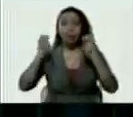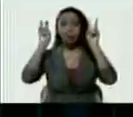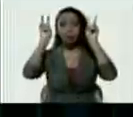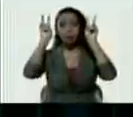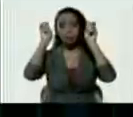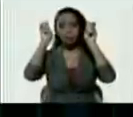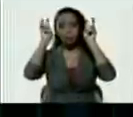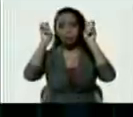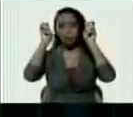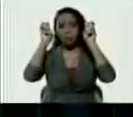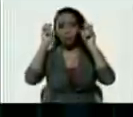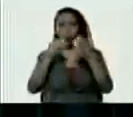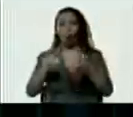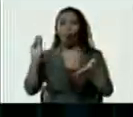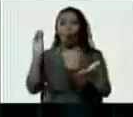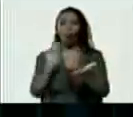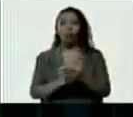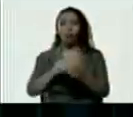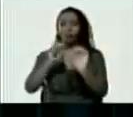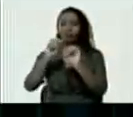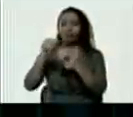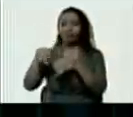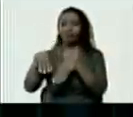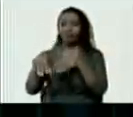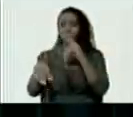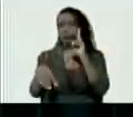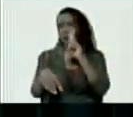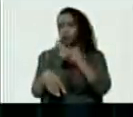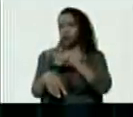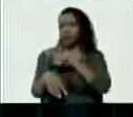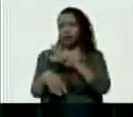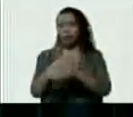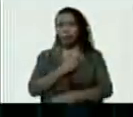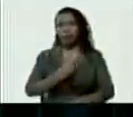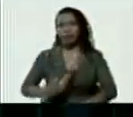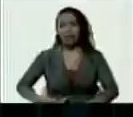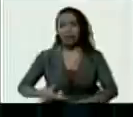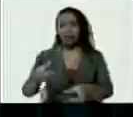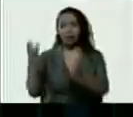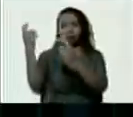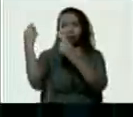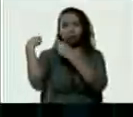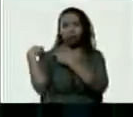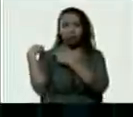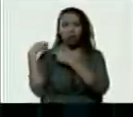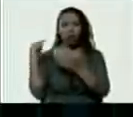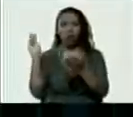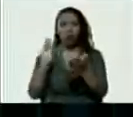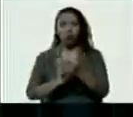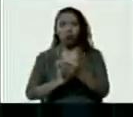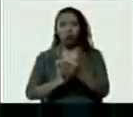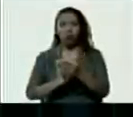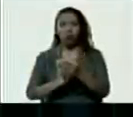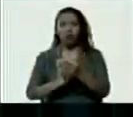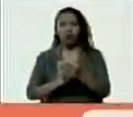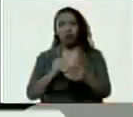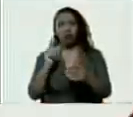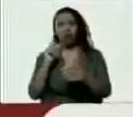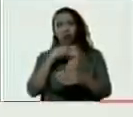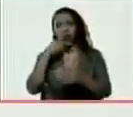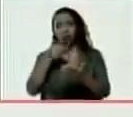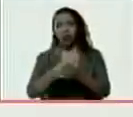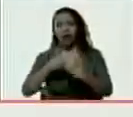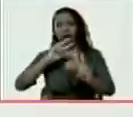ya volvieron a abandonar el remoquete de presidente encargado y ya le volvieron a colocar la chapilla, la etiqueta